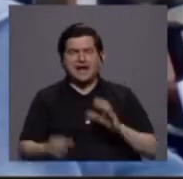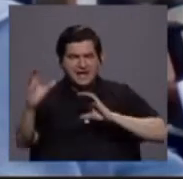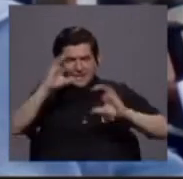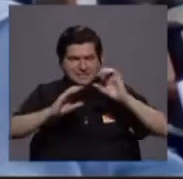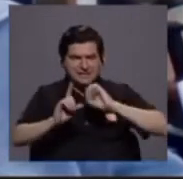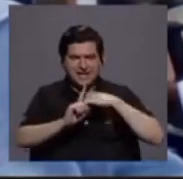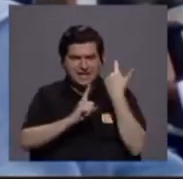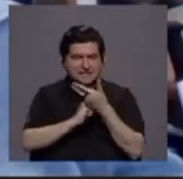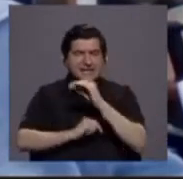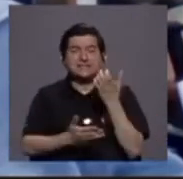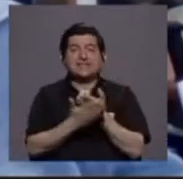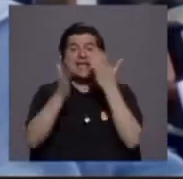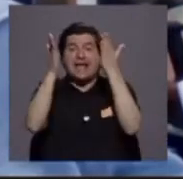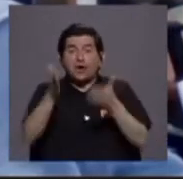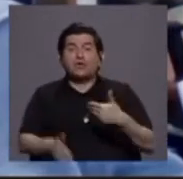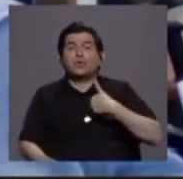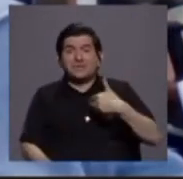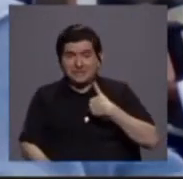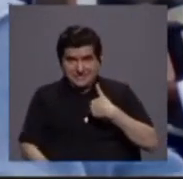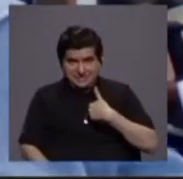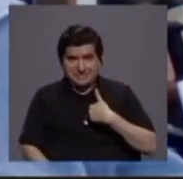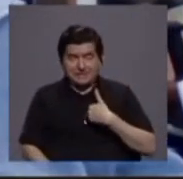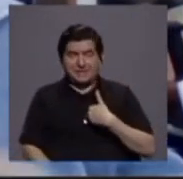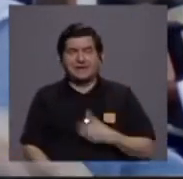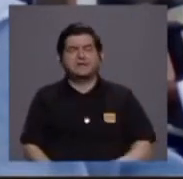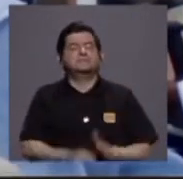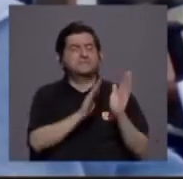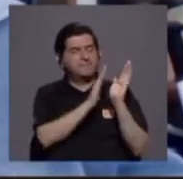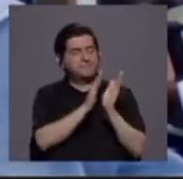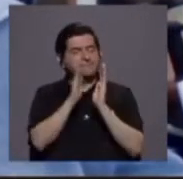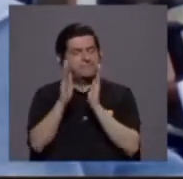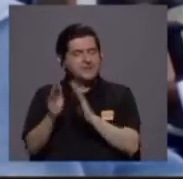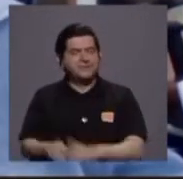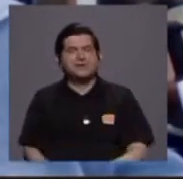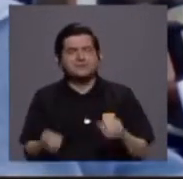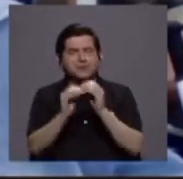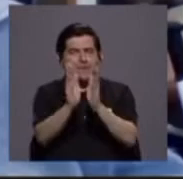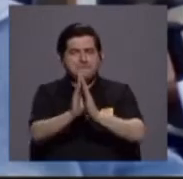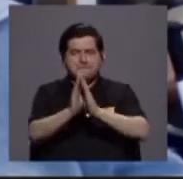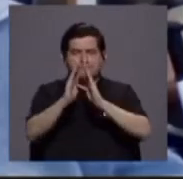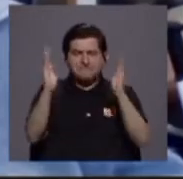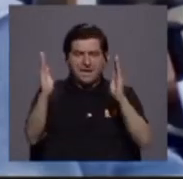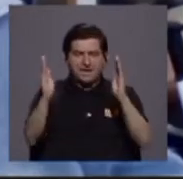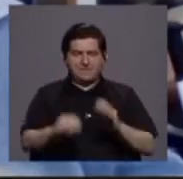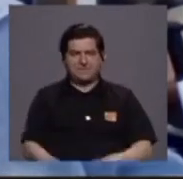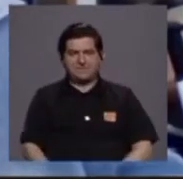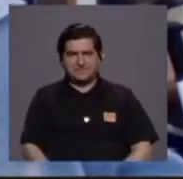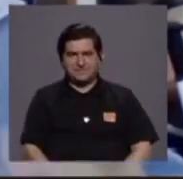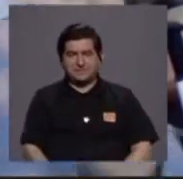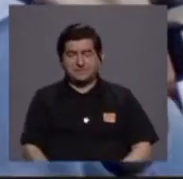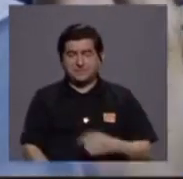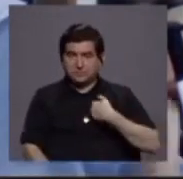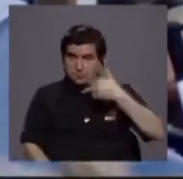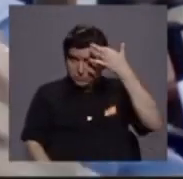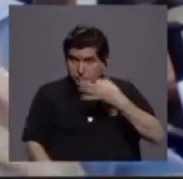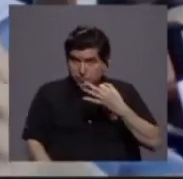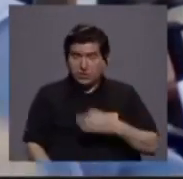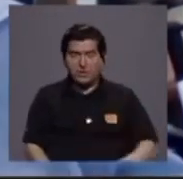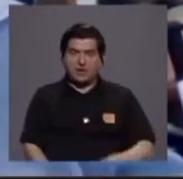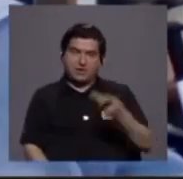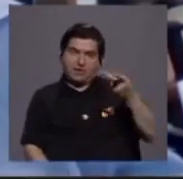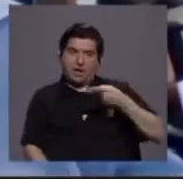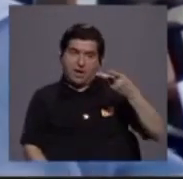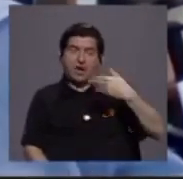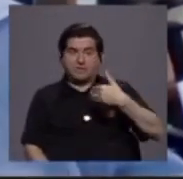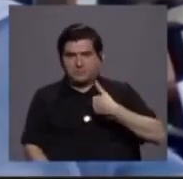particular los economistas tengan también una formación mucho más amplia, más extensa, por lo menos con respecto a la que tú y yo